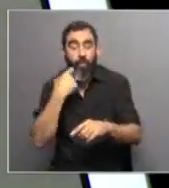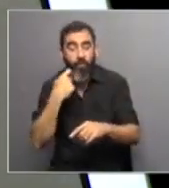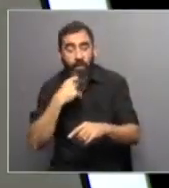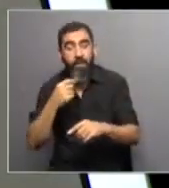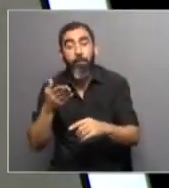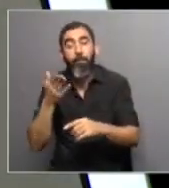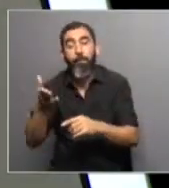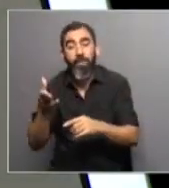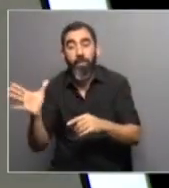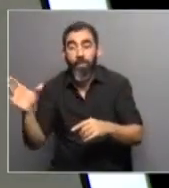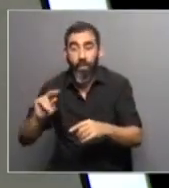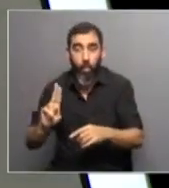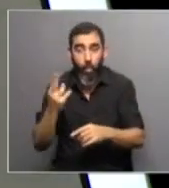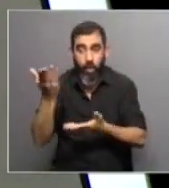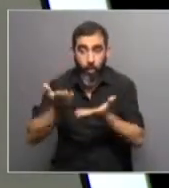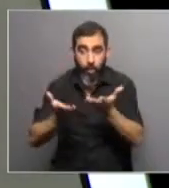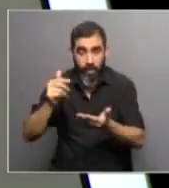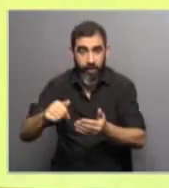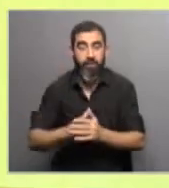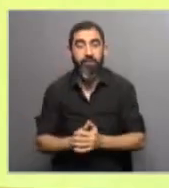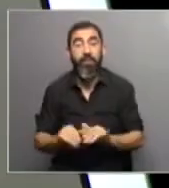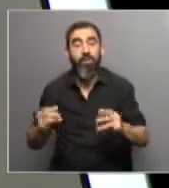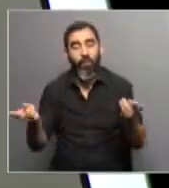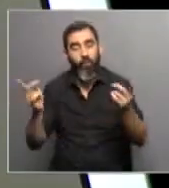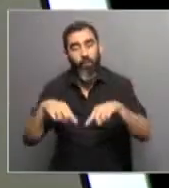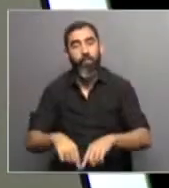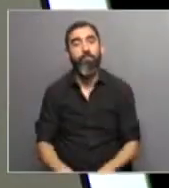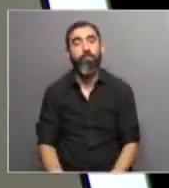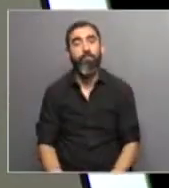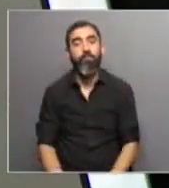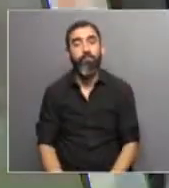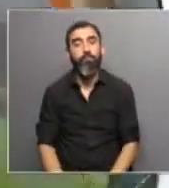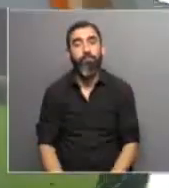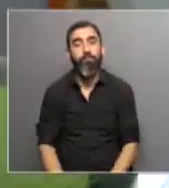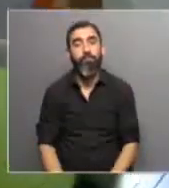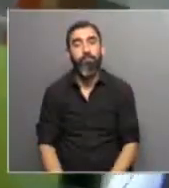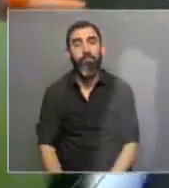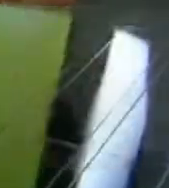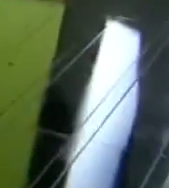te pido traer todo esto a Uruguay. ¿Cómo no? Muchas gracias. Ya volvemos.